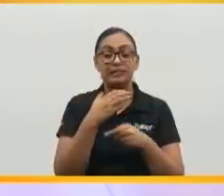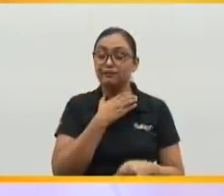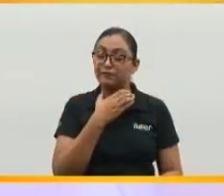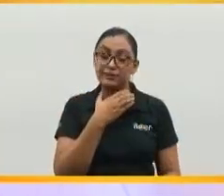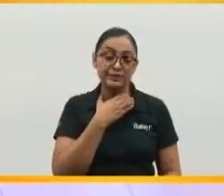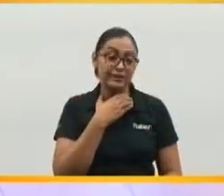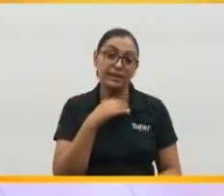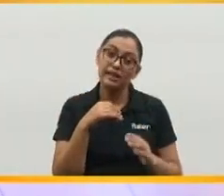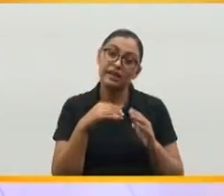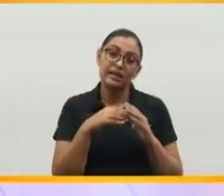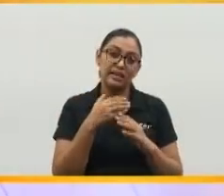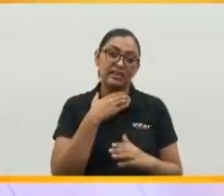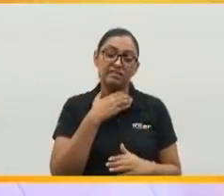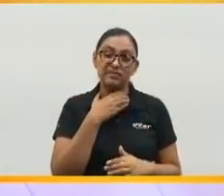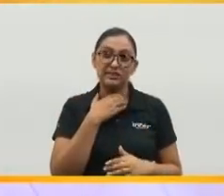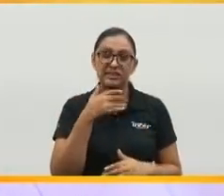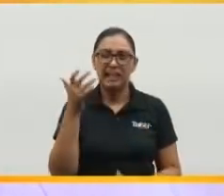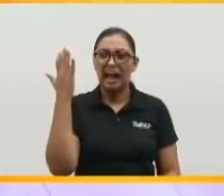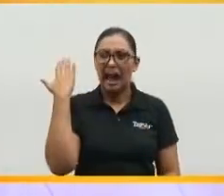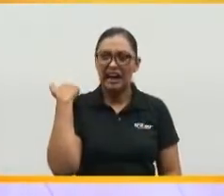Muy diferente, extremadamente machista,